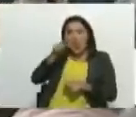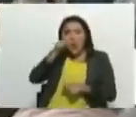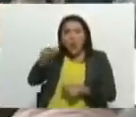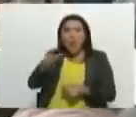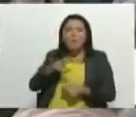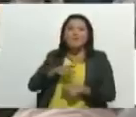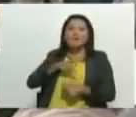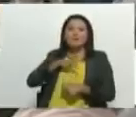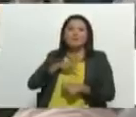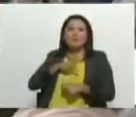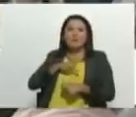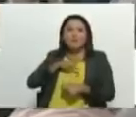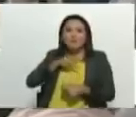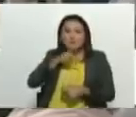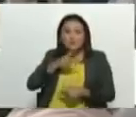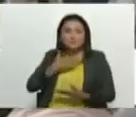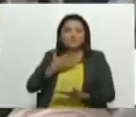ese